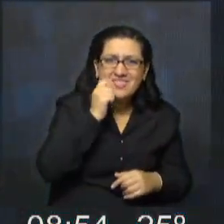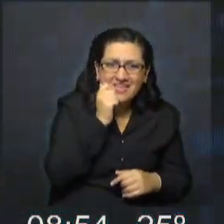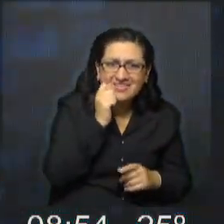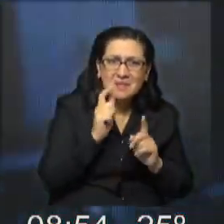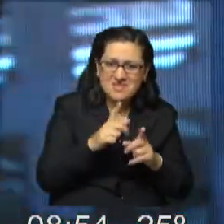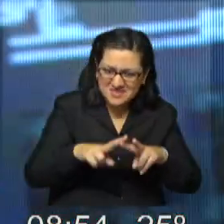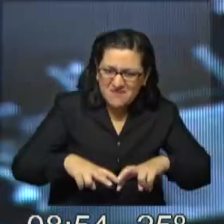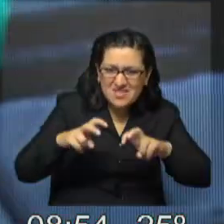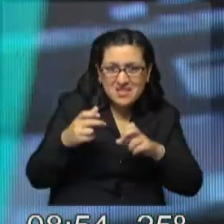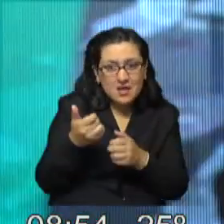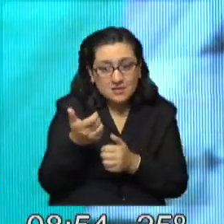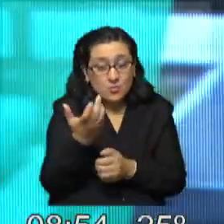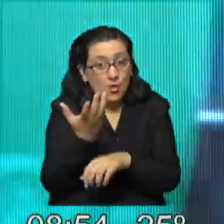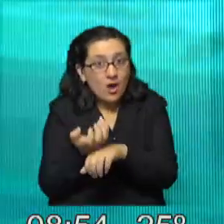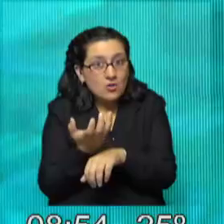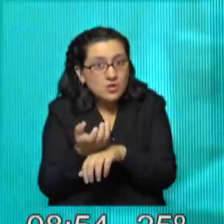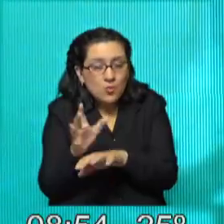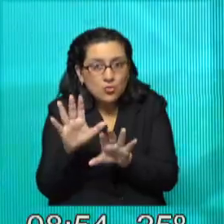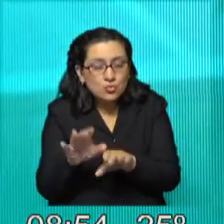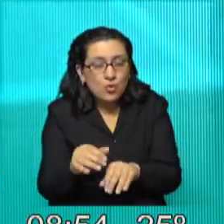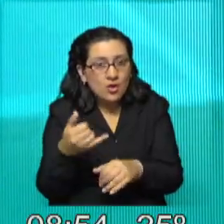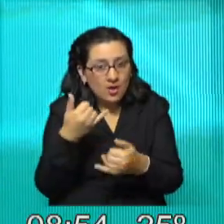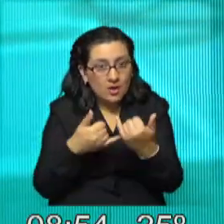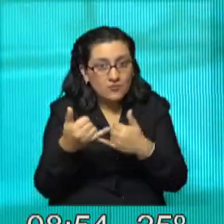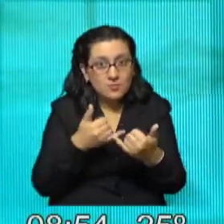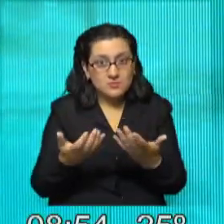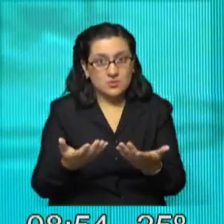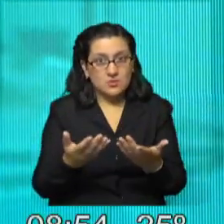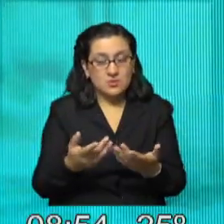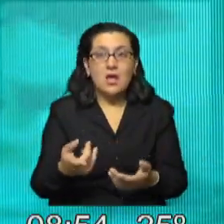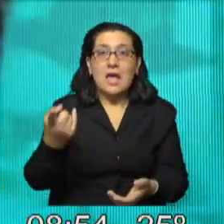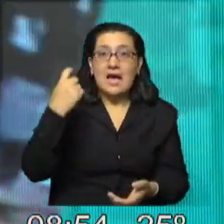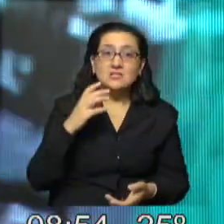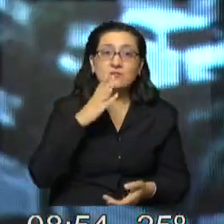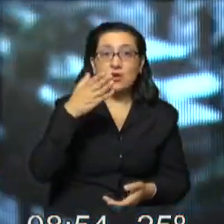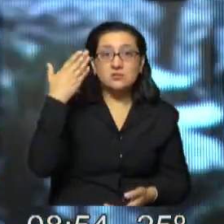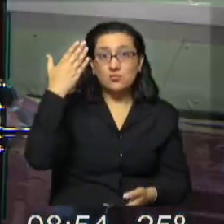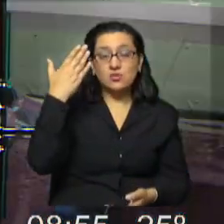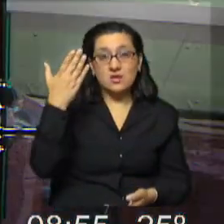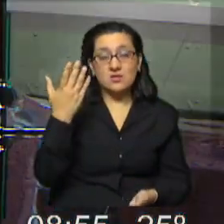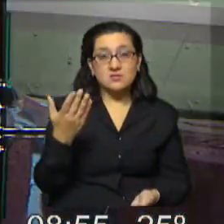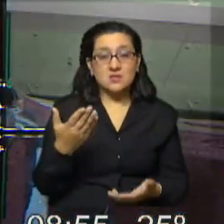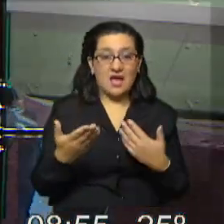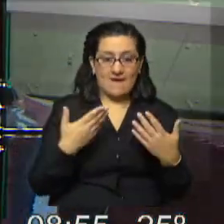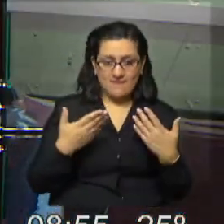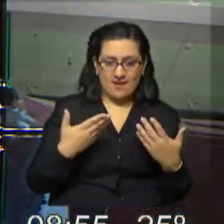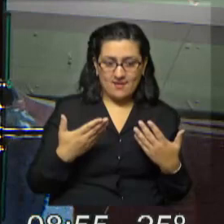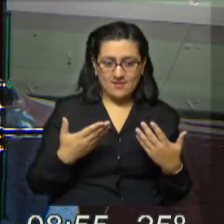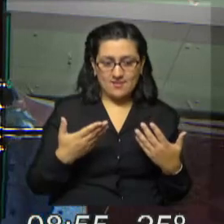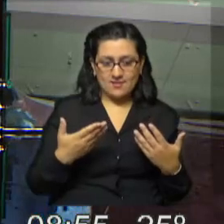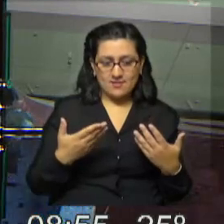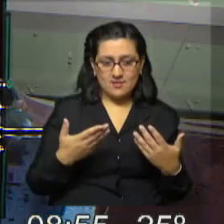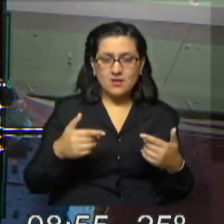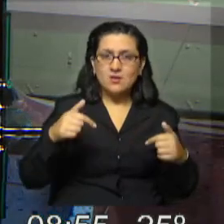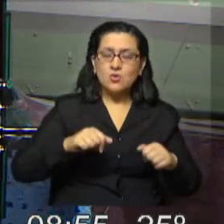bueno, ayer salen las jerarquías de la educación de alguna manera a pararse, de una manera muy tibia, muy timorata, y